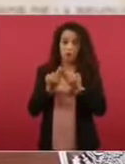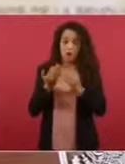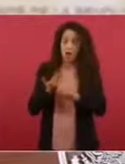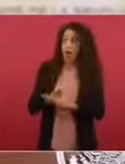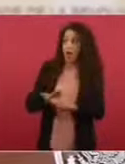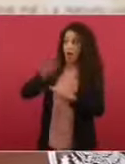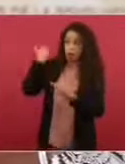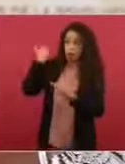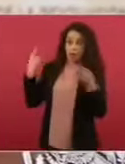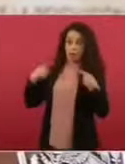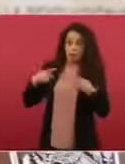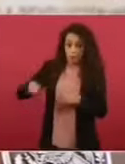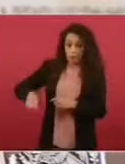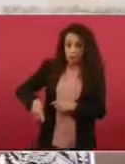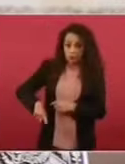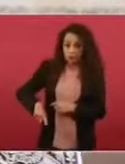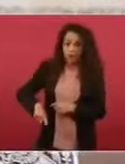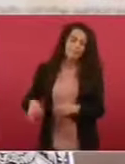de que